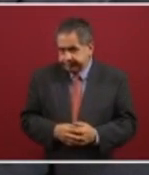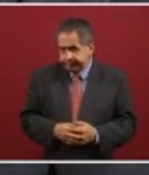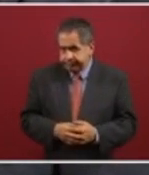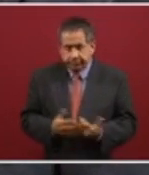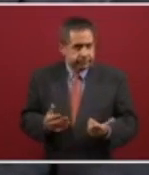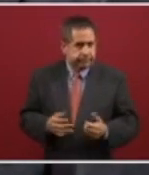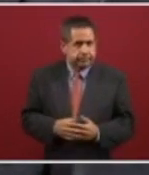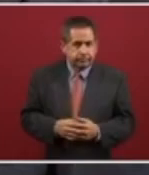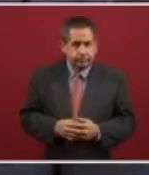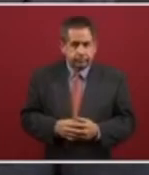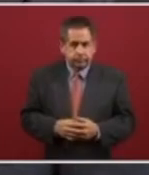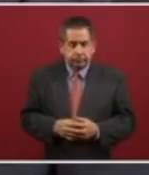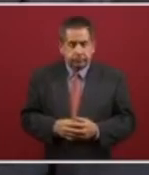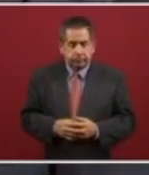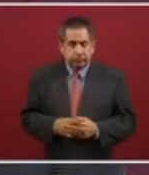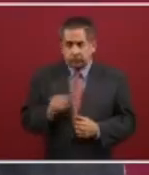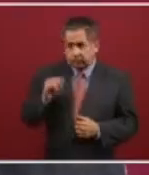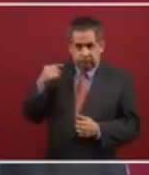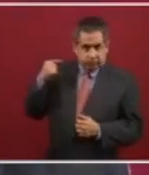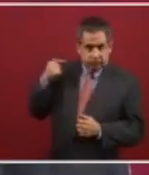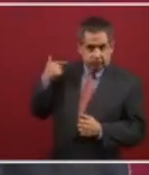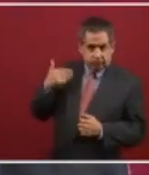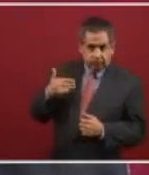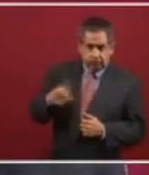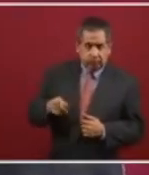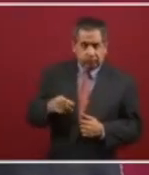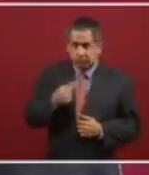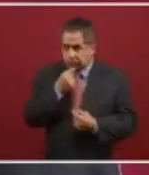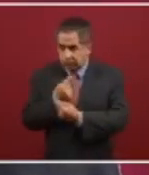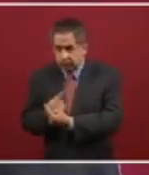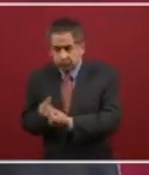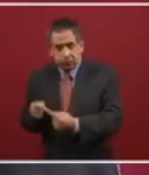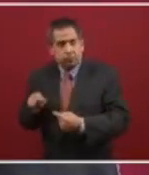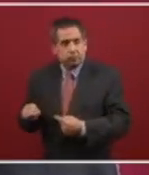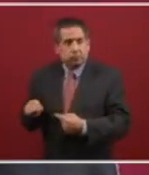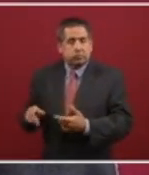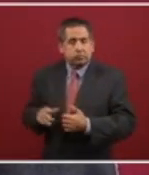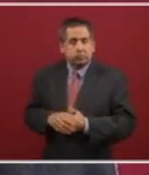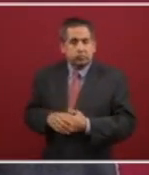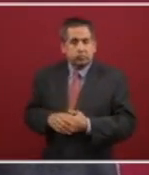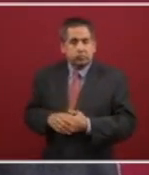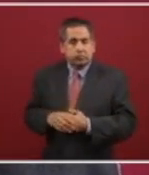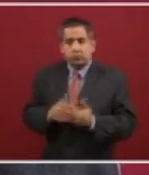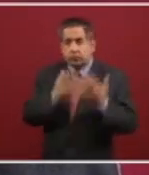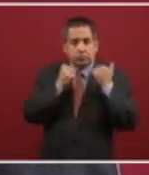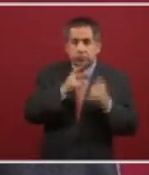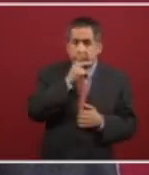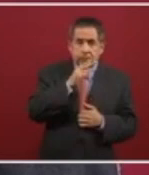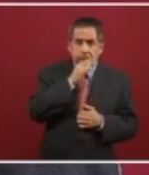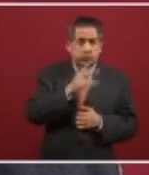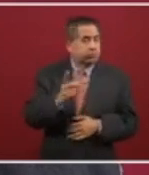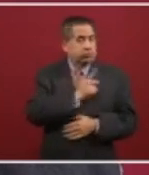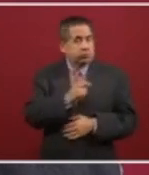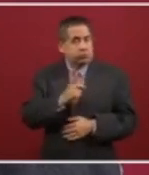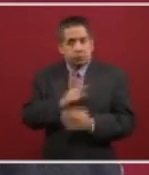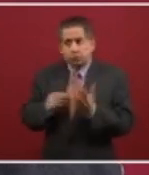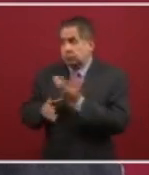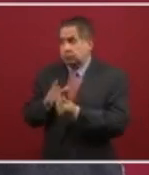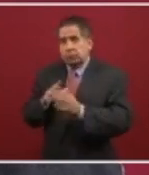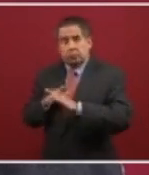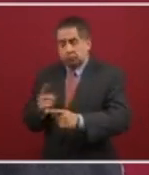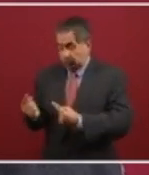y en los últimos tiempos niños sin padres, solos,